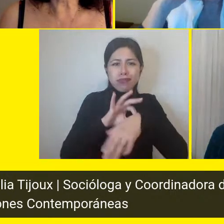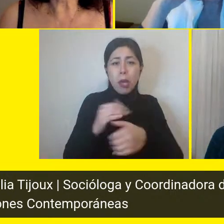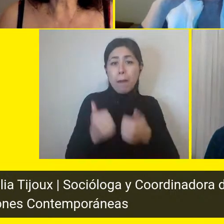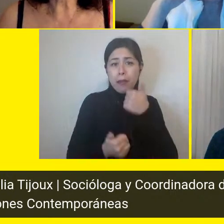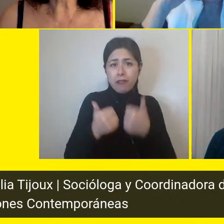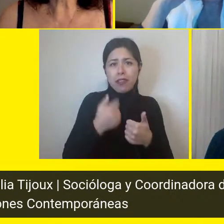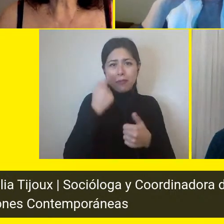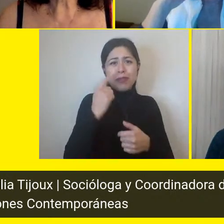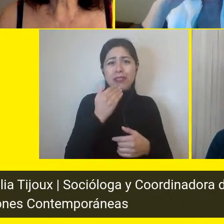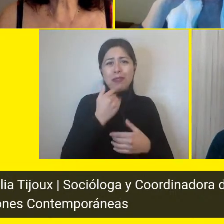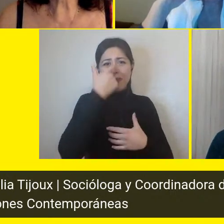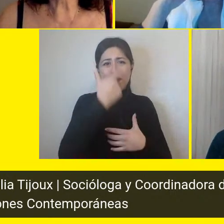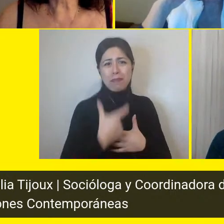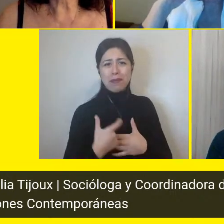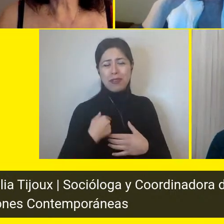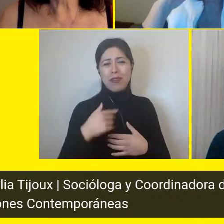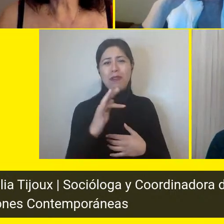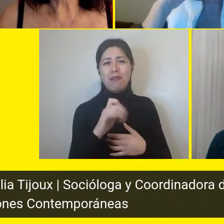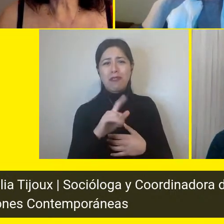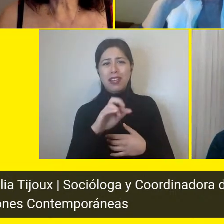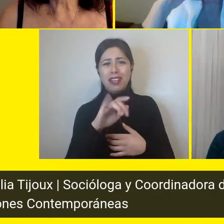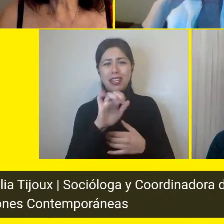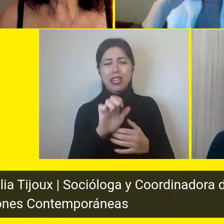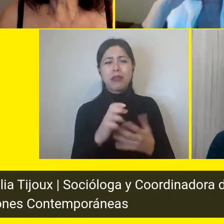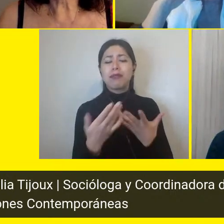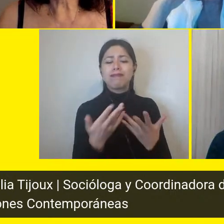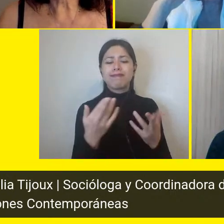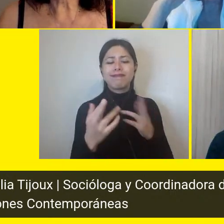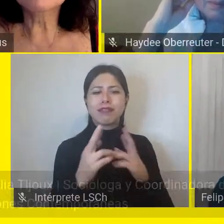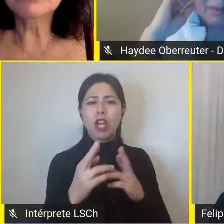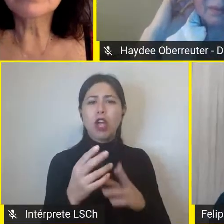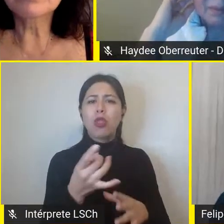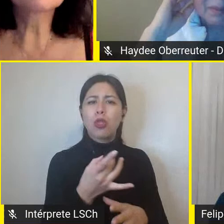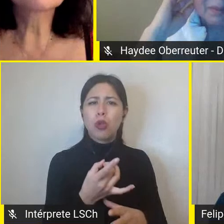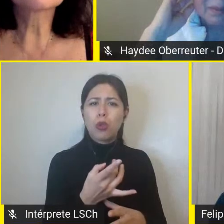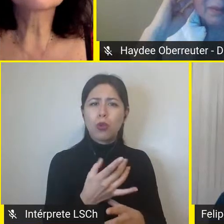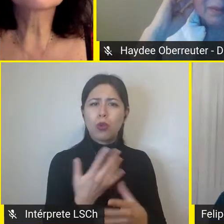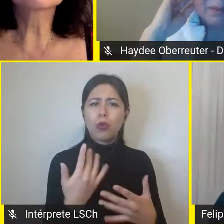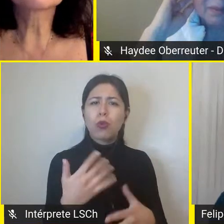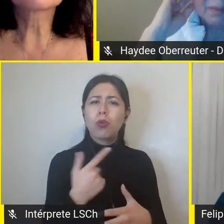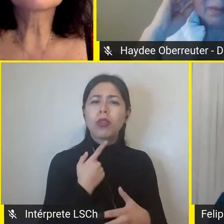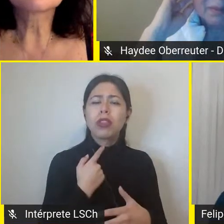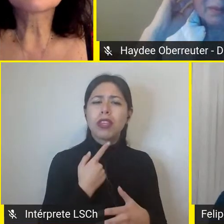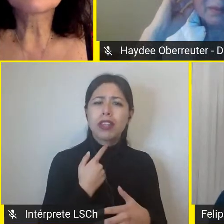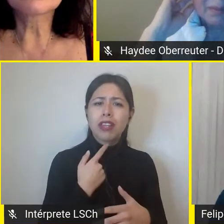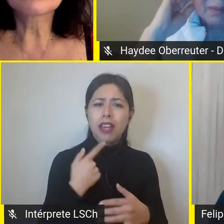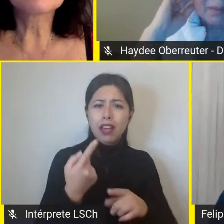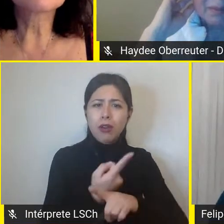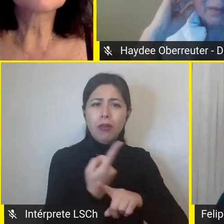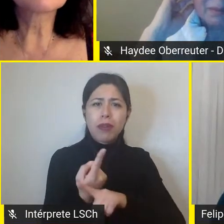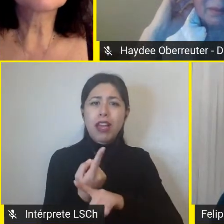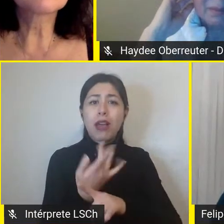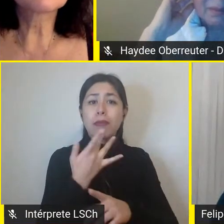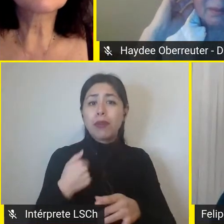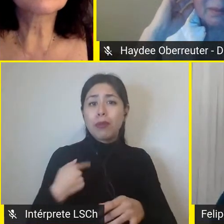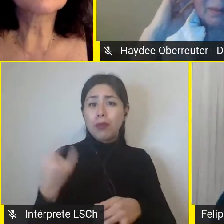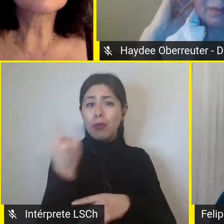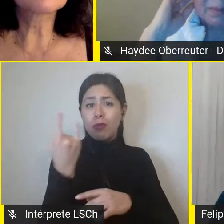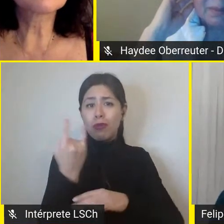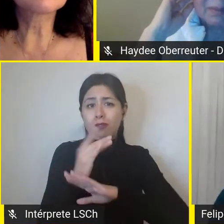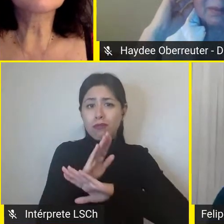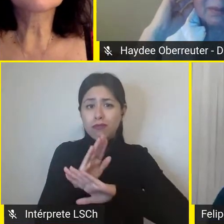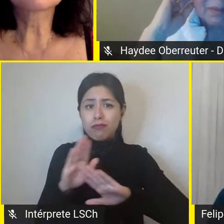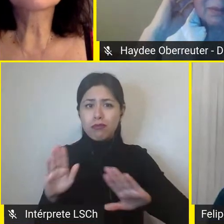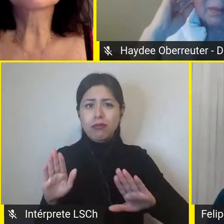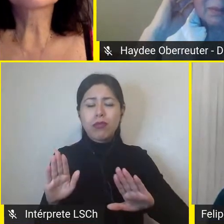como Felipe, en torno al dolor, y es sumamente interesante lo que estamos conversando, porque uno cuando sale de la universidad, o en